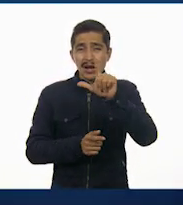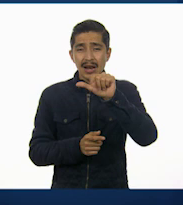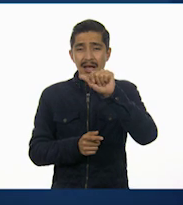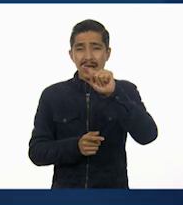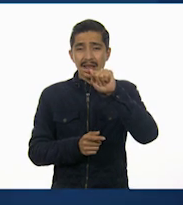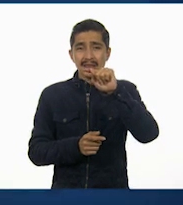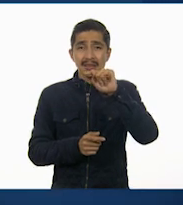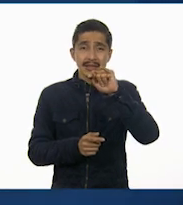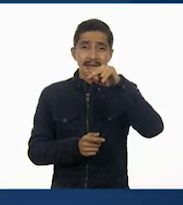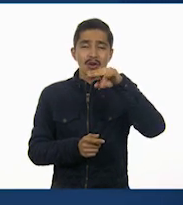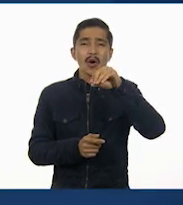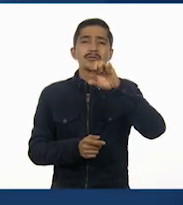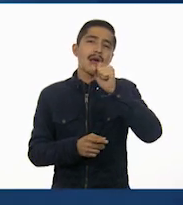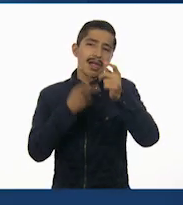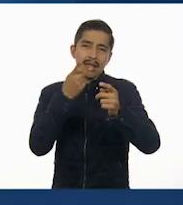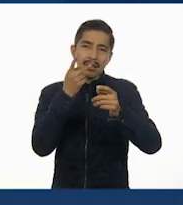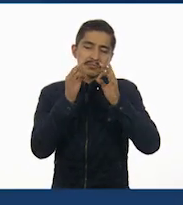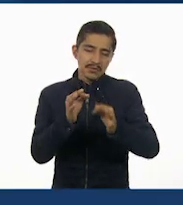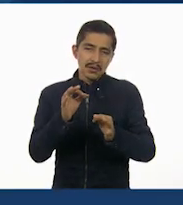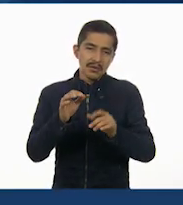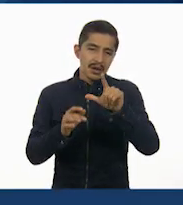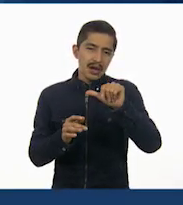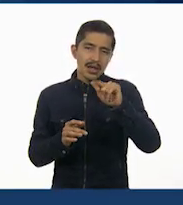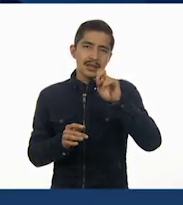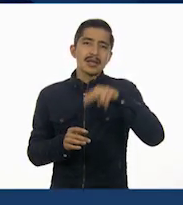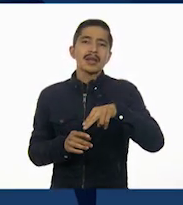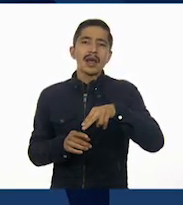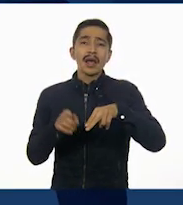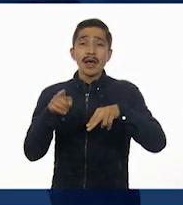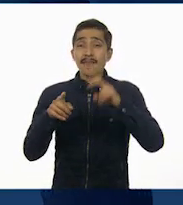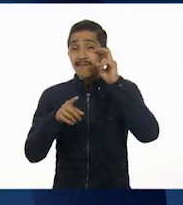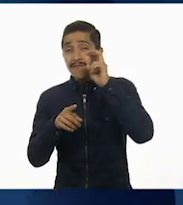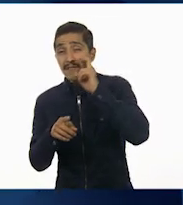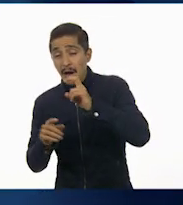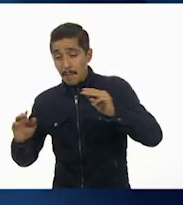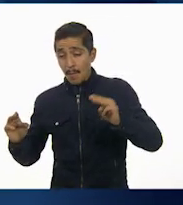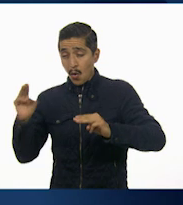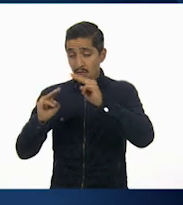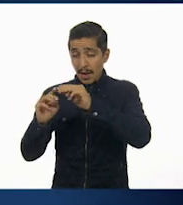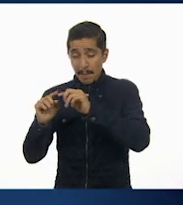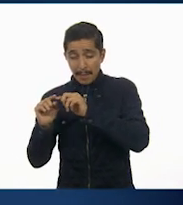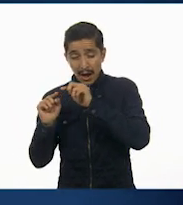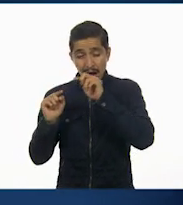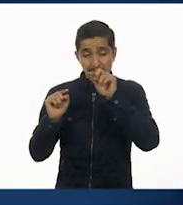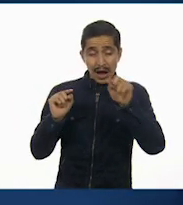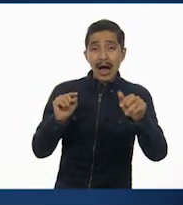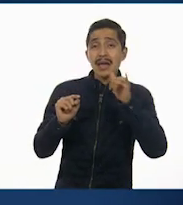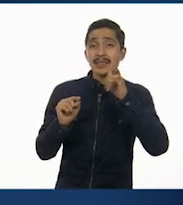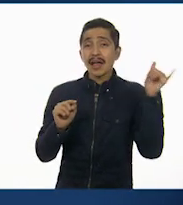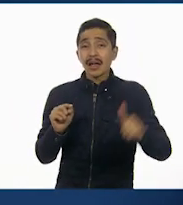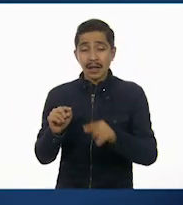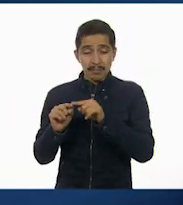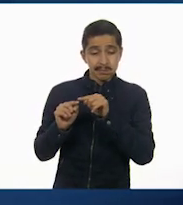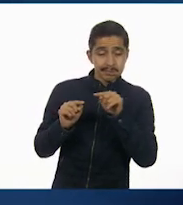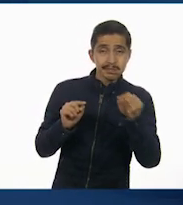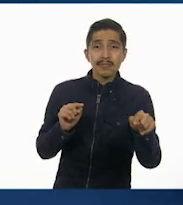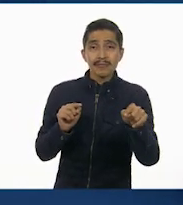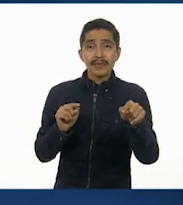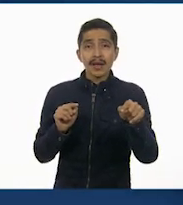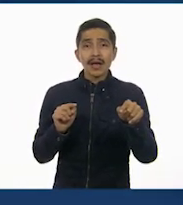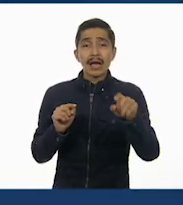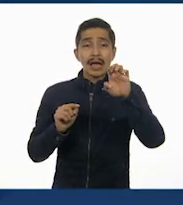latinos, porque hablan latín, viajaron desde los Alpes hasta el actual territorio de Italia. Cuando llegaron